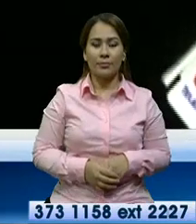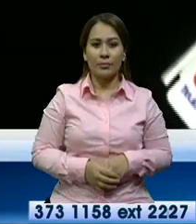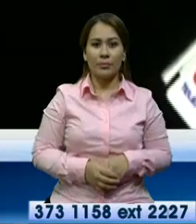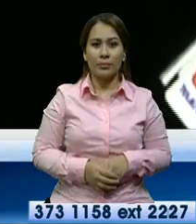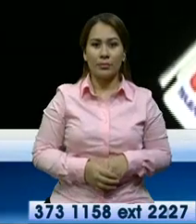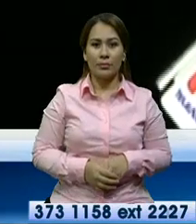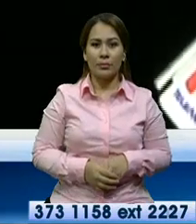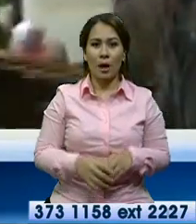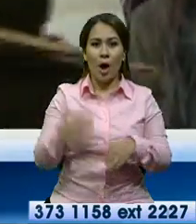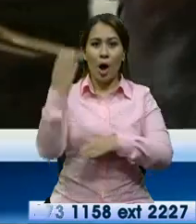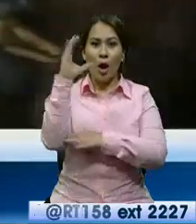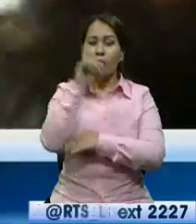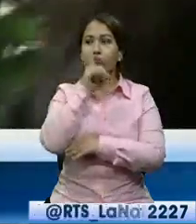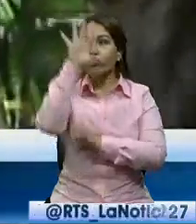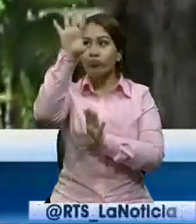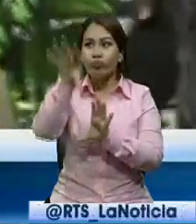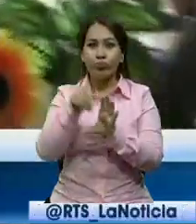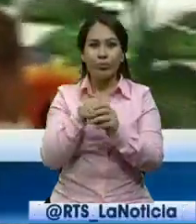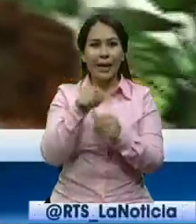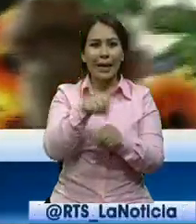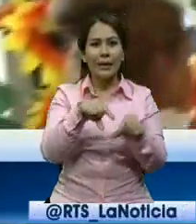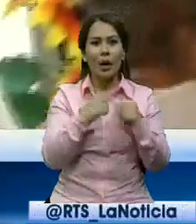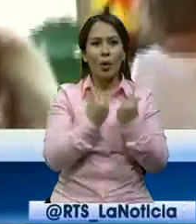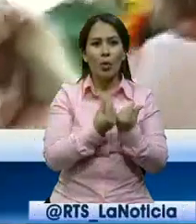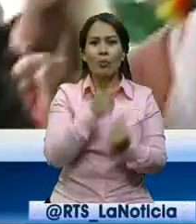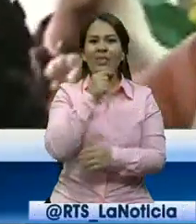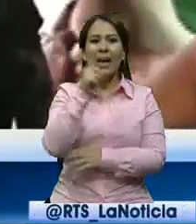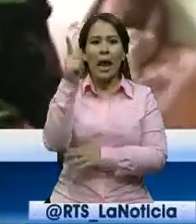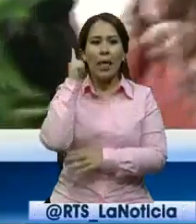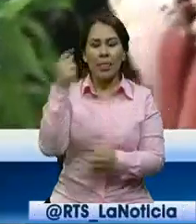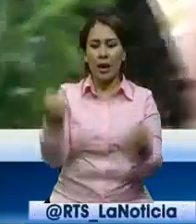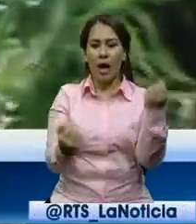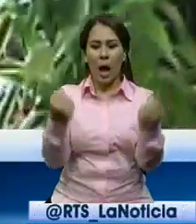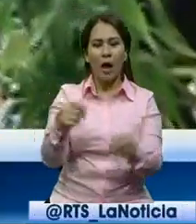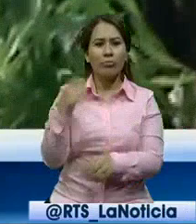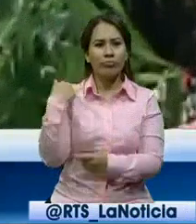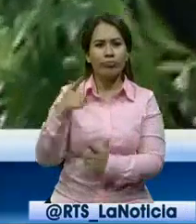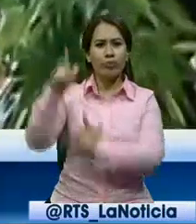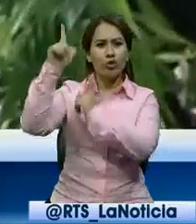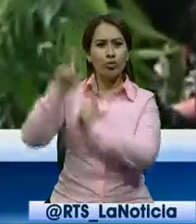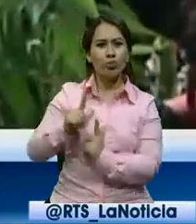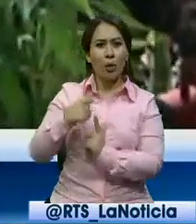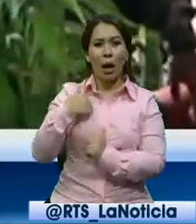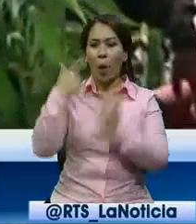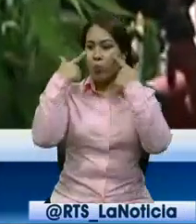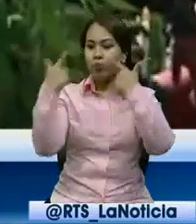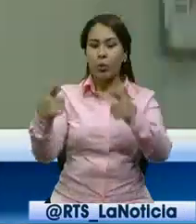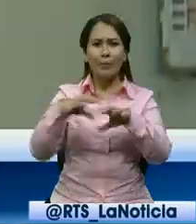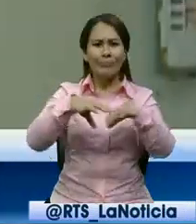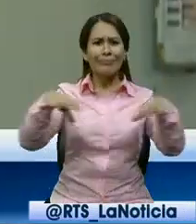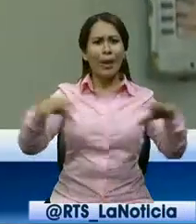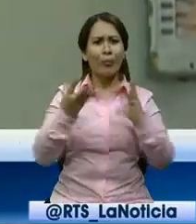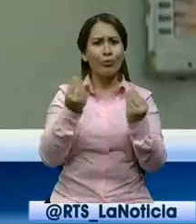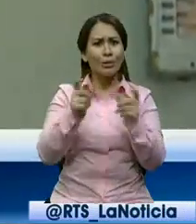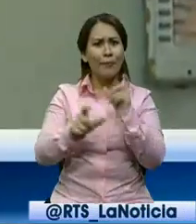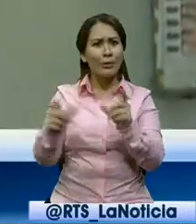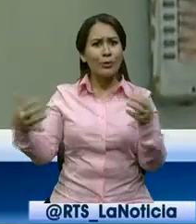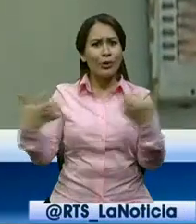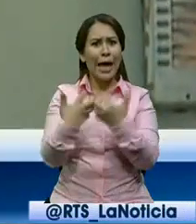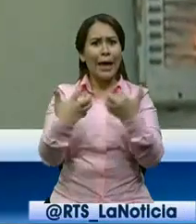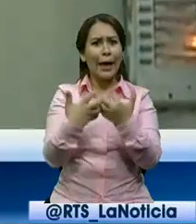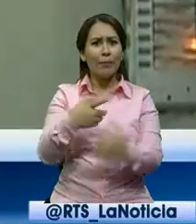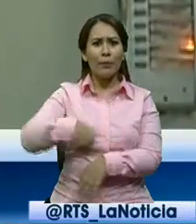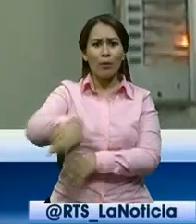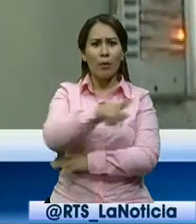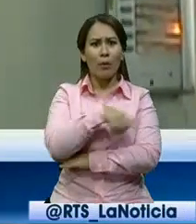del país vecino Colombia. La presunta estructura tenía su líder, transportistas, seguridad y distribuidores, una cadena completa. En